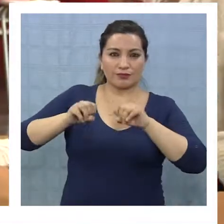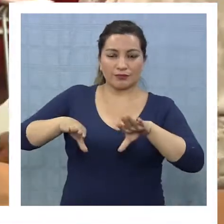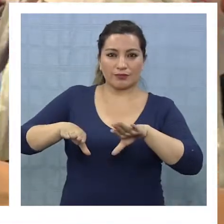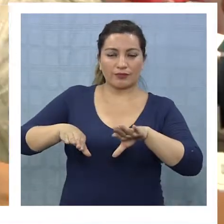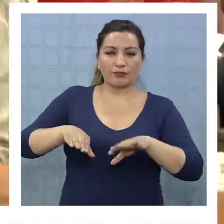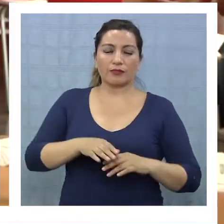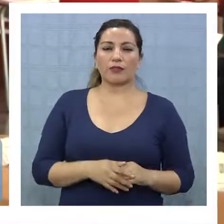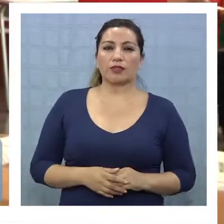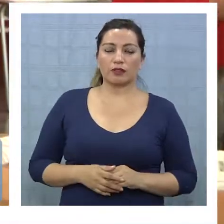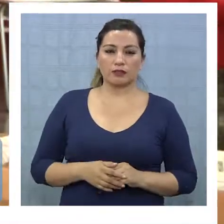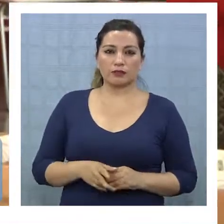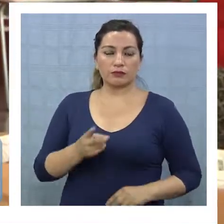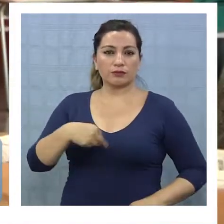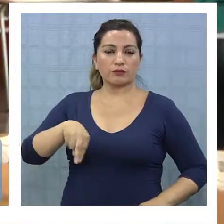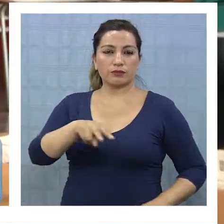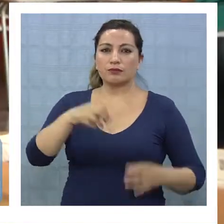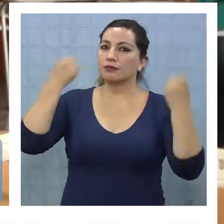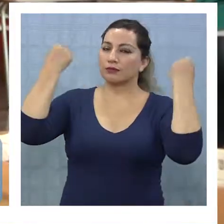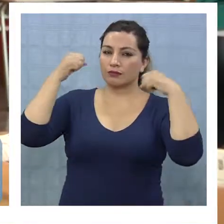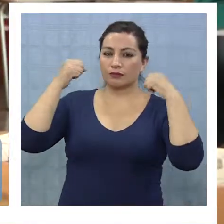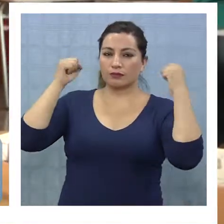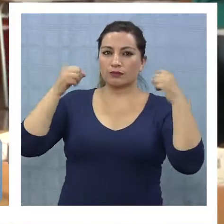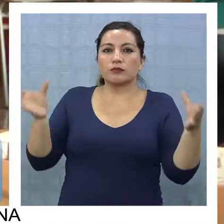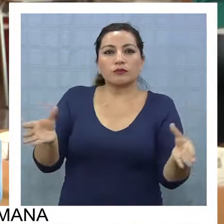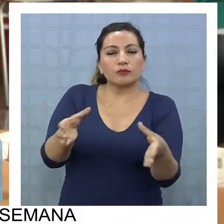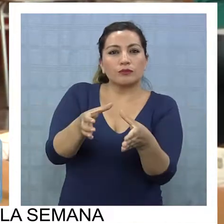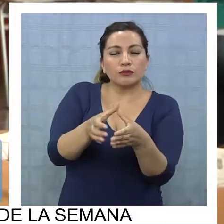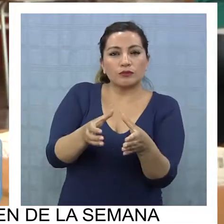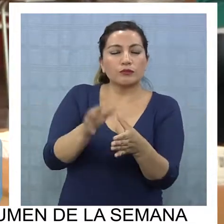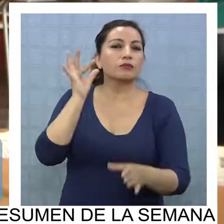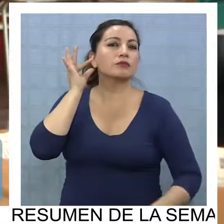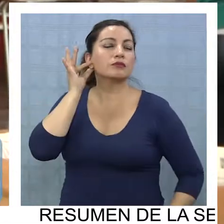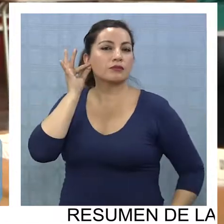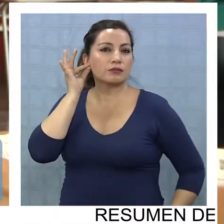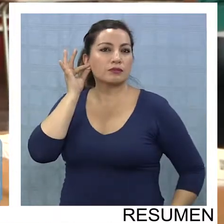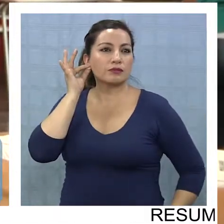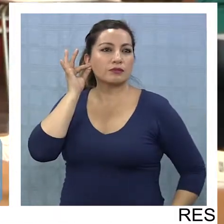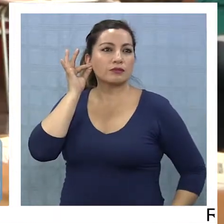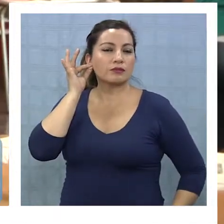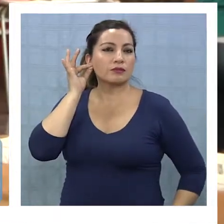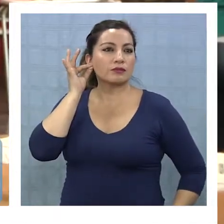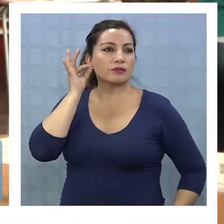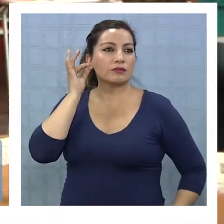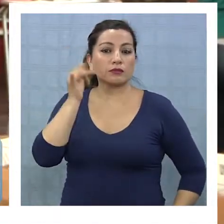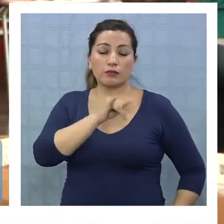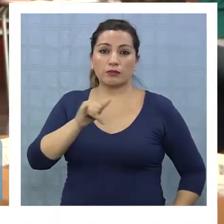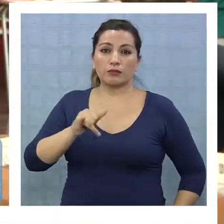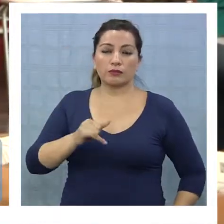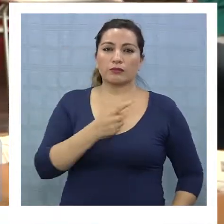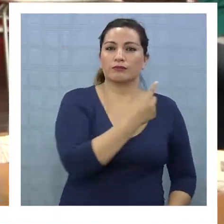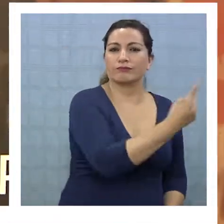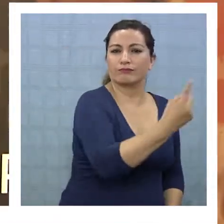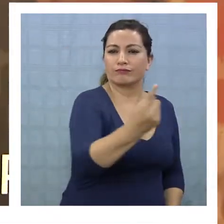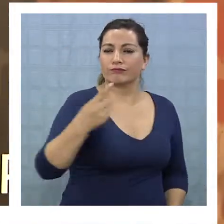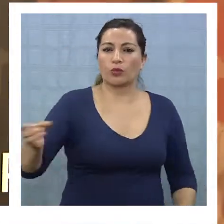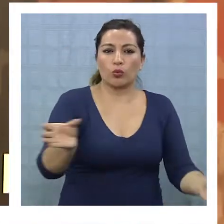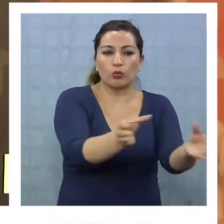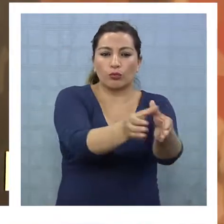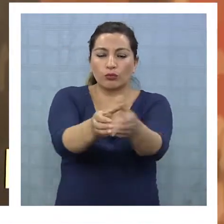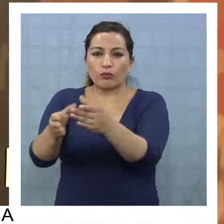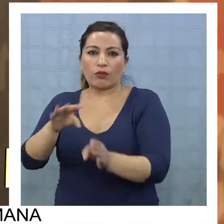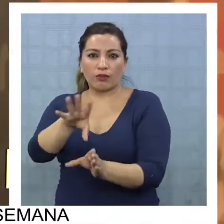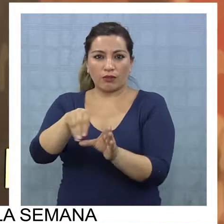para poder entrenar a un grupo de mujeres para que ellas en sus comunidades, en sus